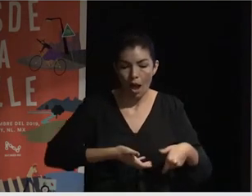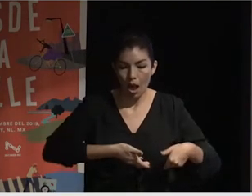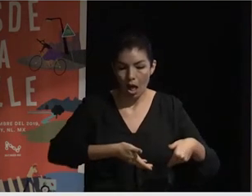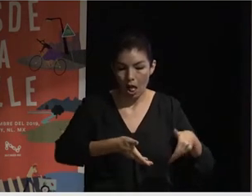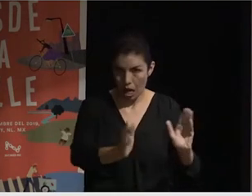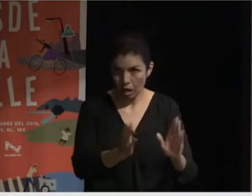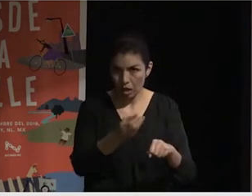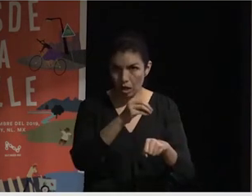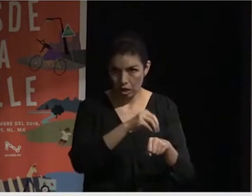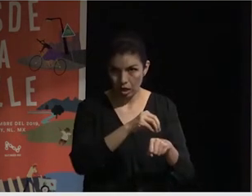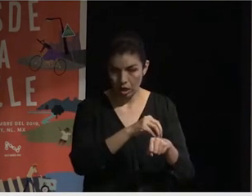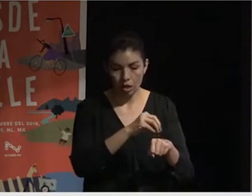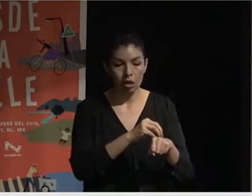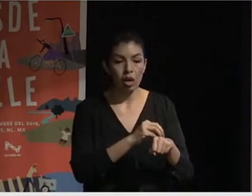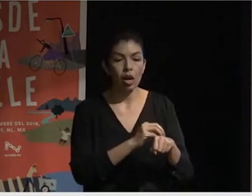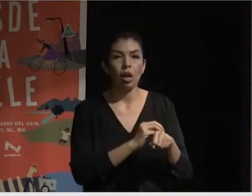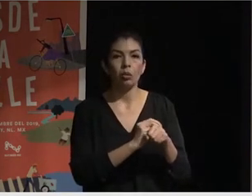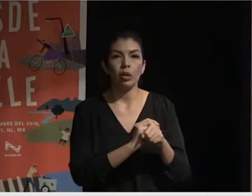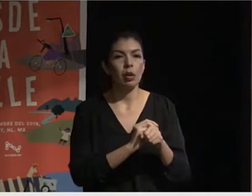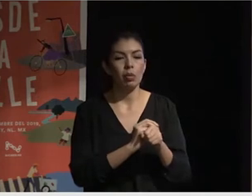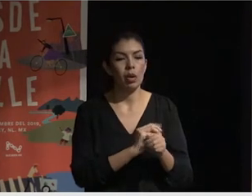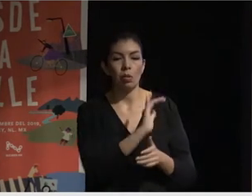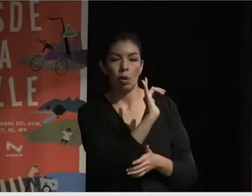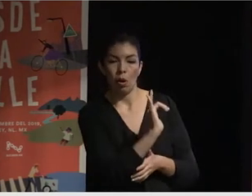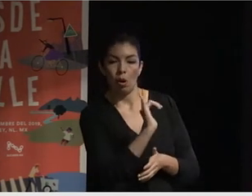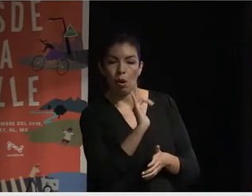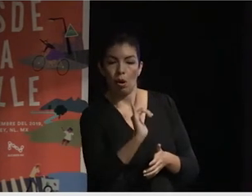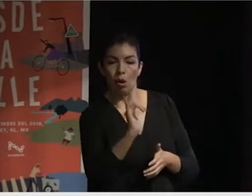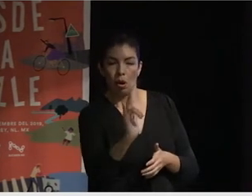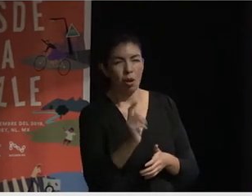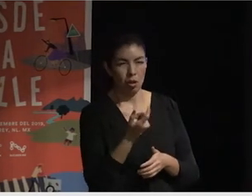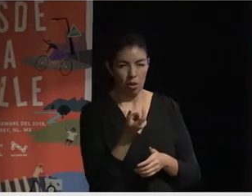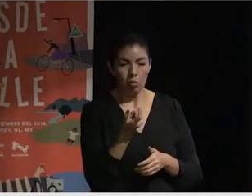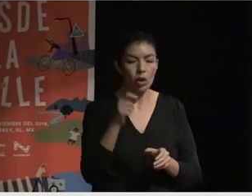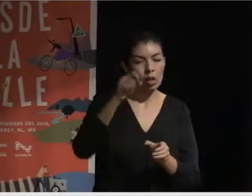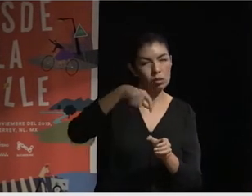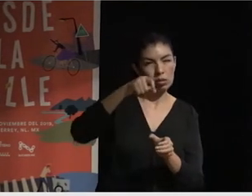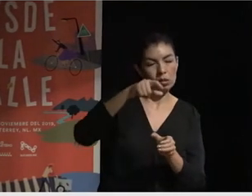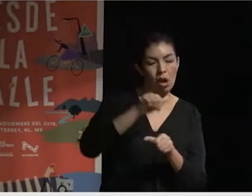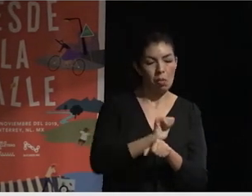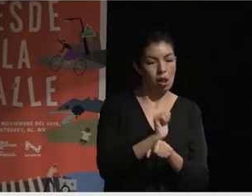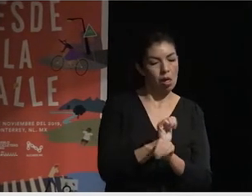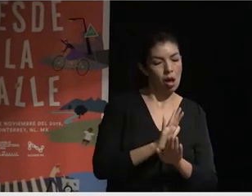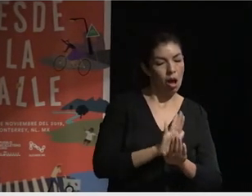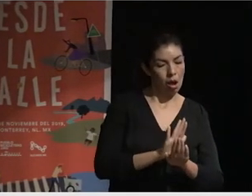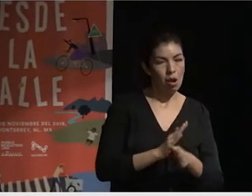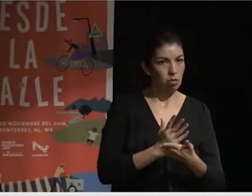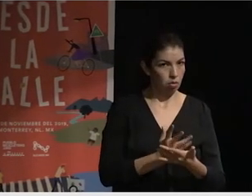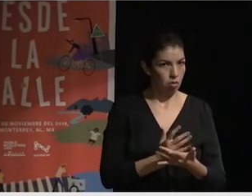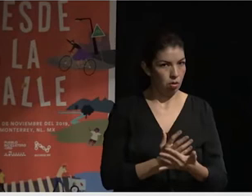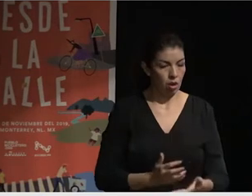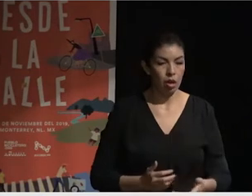esta peste que se llaman franeleros, ¿no? Que generan inseguridad y seguro son los que roban y asaltan, no sé qué, ¿no? Toda esta carga que estigmatizan hacia